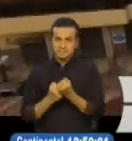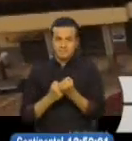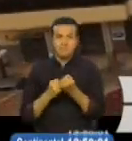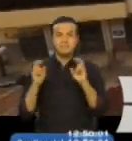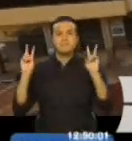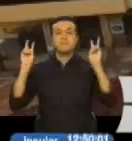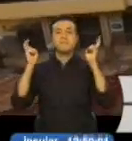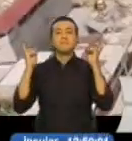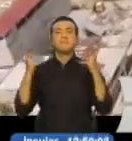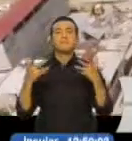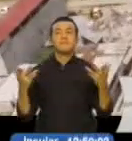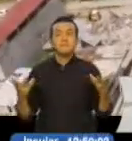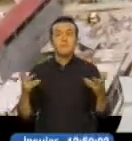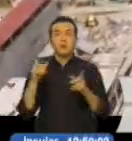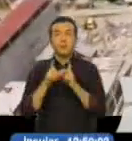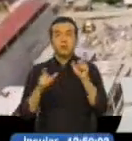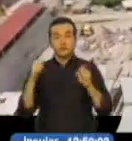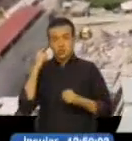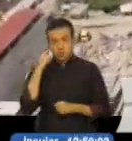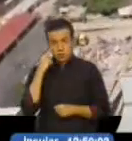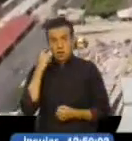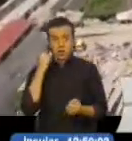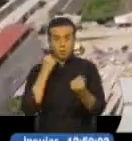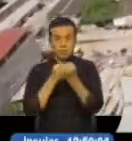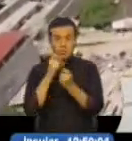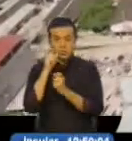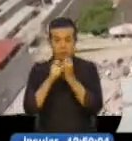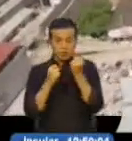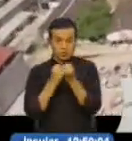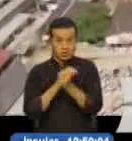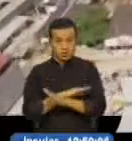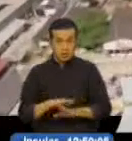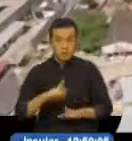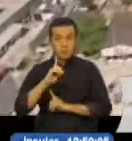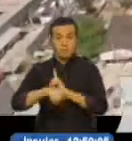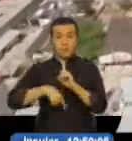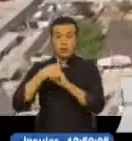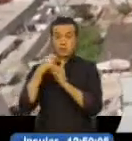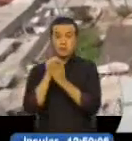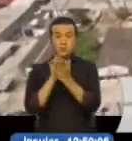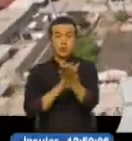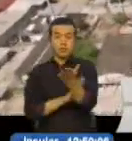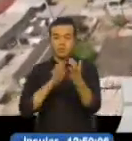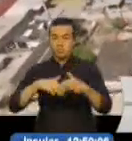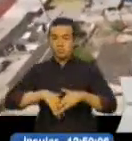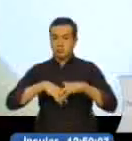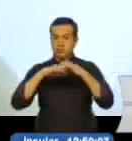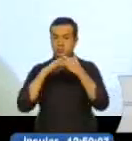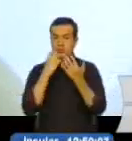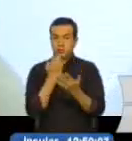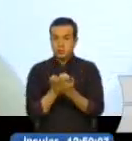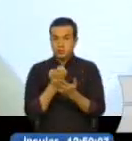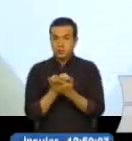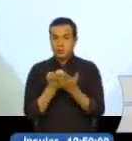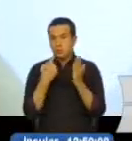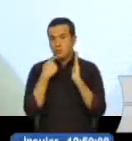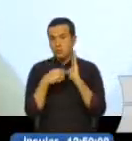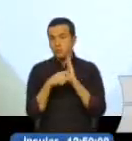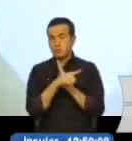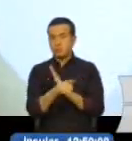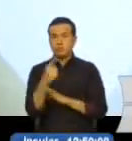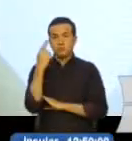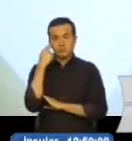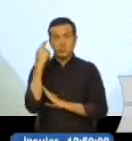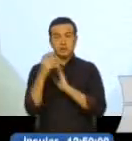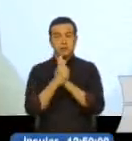el tema de la búsqueda de sobrevivientes y asistencia para los damnificados, también financió proyectos de reactivación económica. Uno de ellos consistió